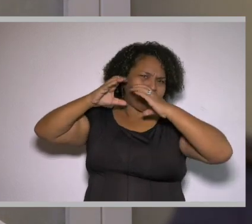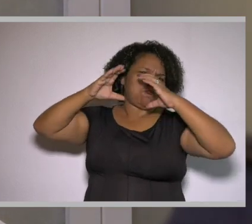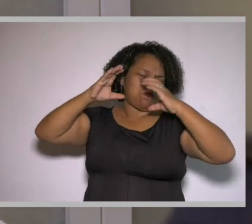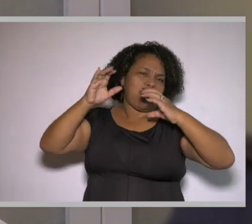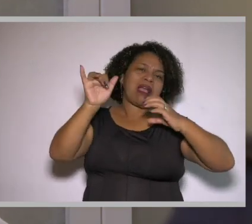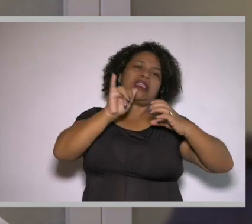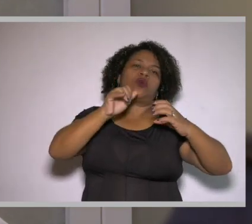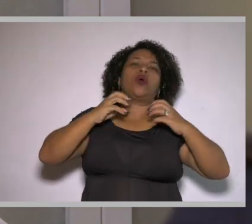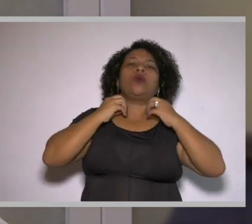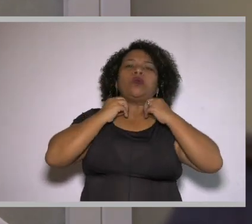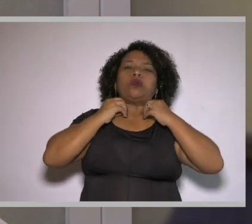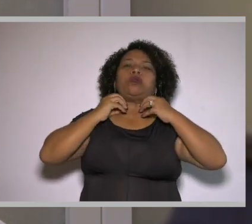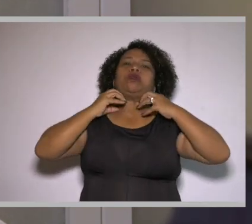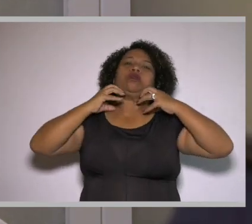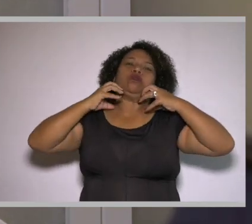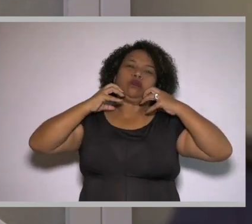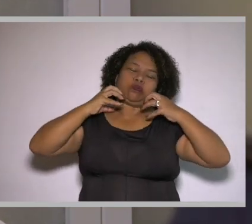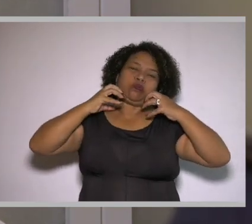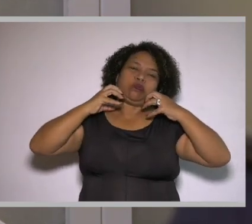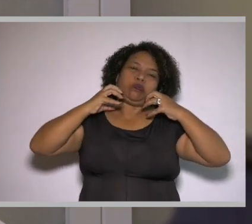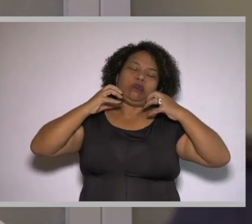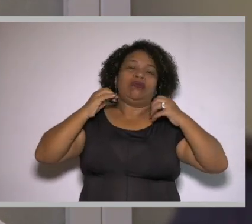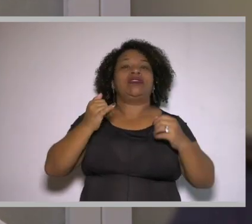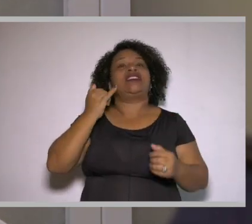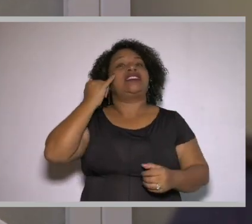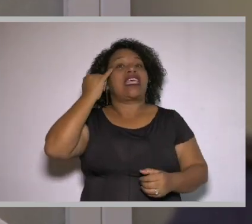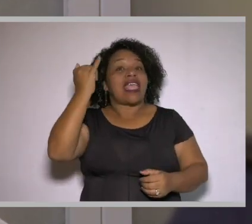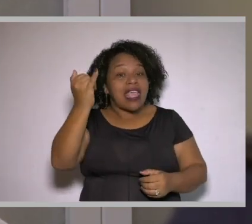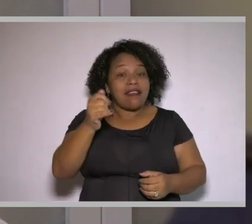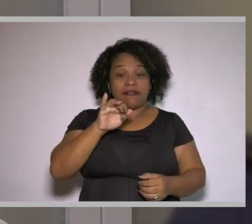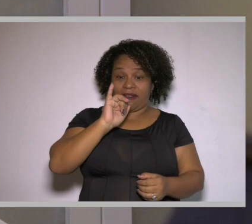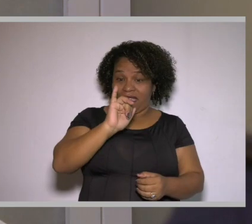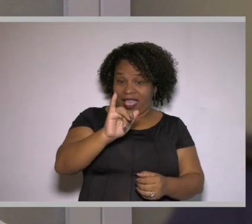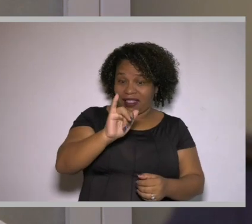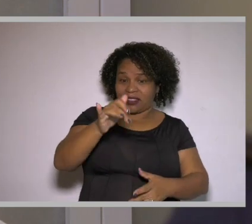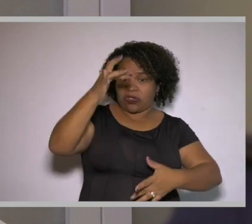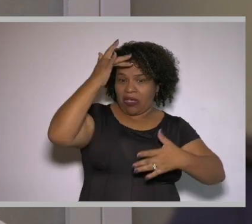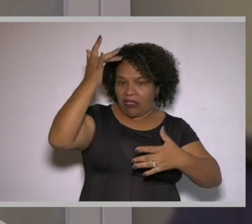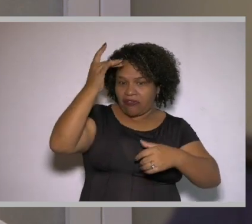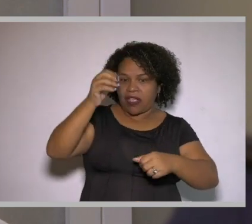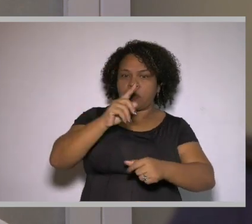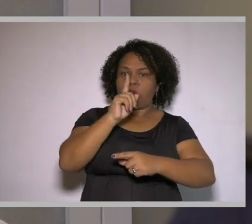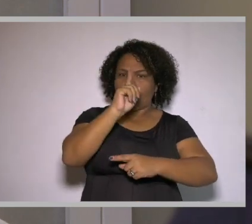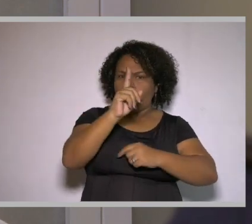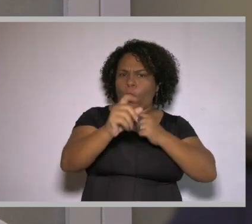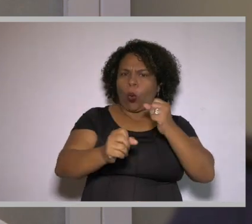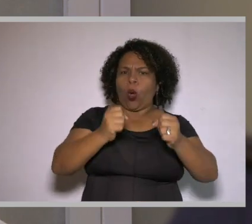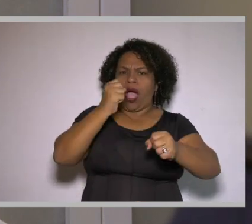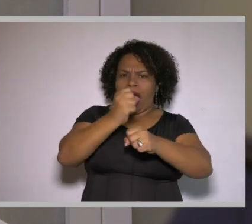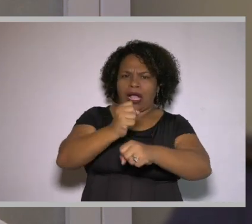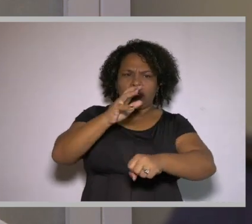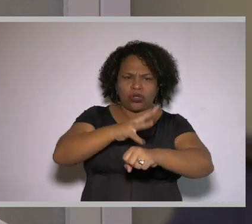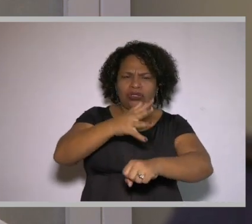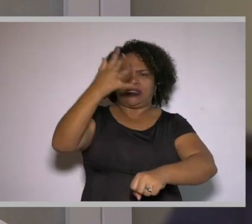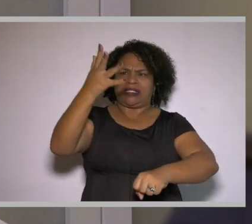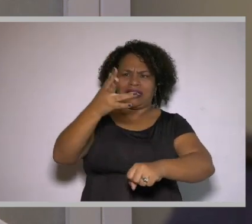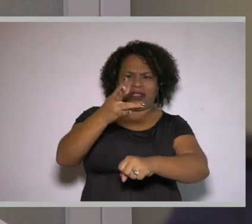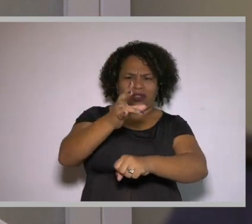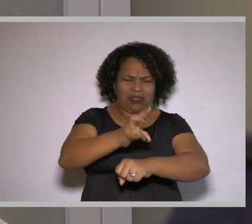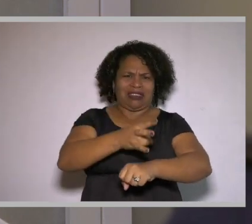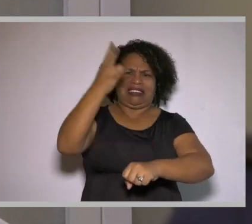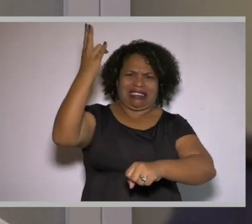oído a repetición, pacientes que pueden hacer algún tipo de complicaciones, sobre todo complicaciones pulmonares, aumento de las cavidades cardíacas